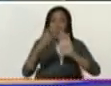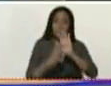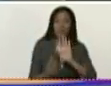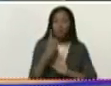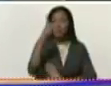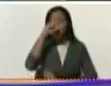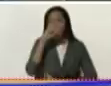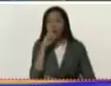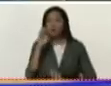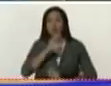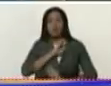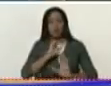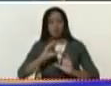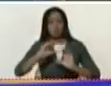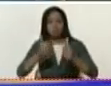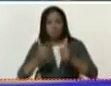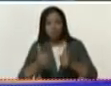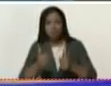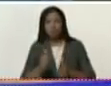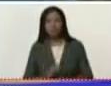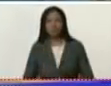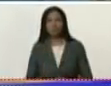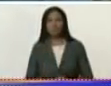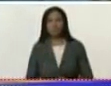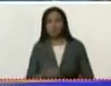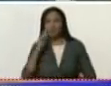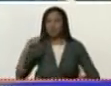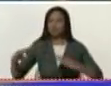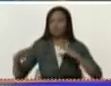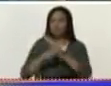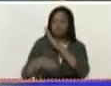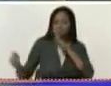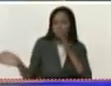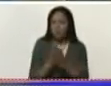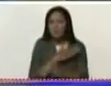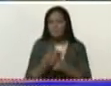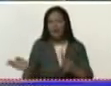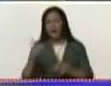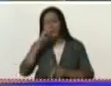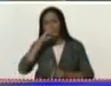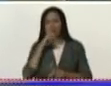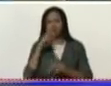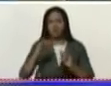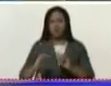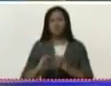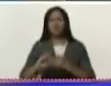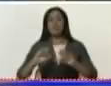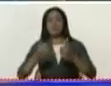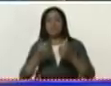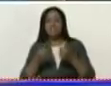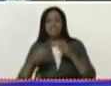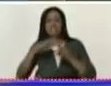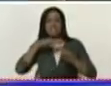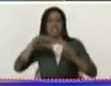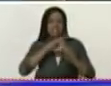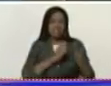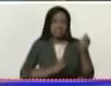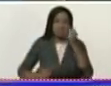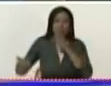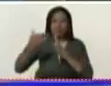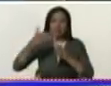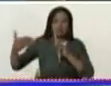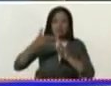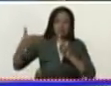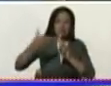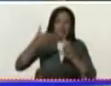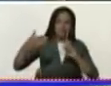enero. En medio del golpe de Estado de enero de este año, de la guerra psicológica, de las